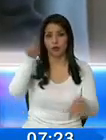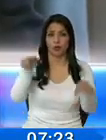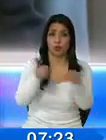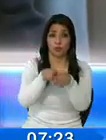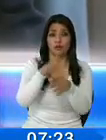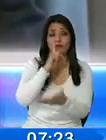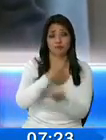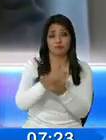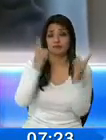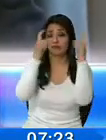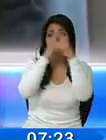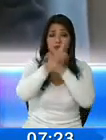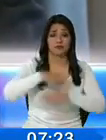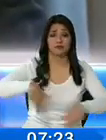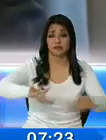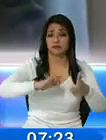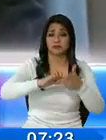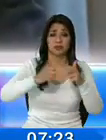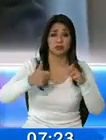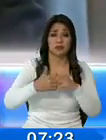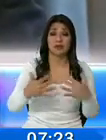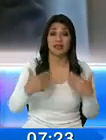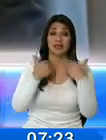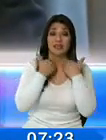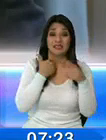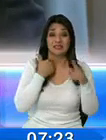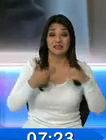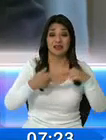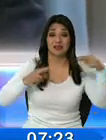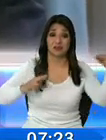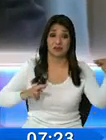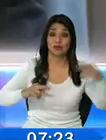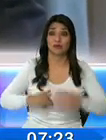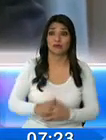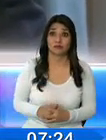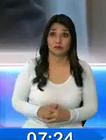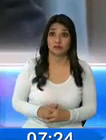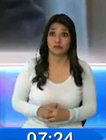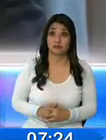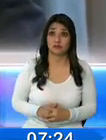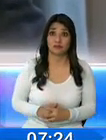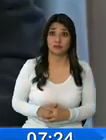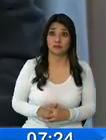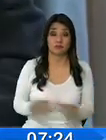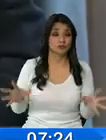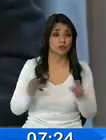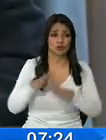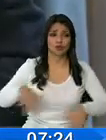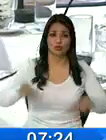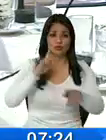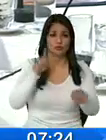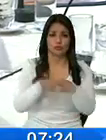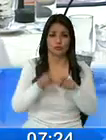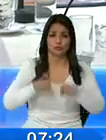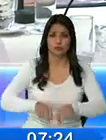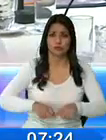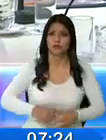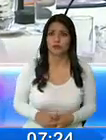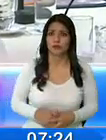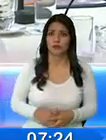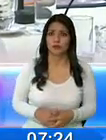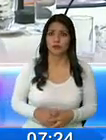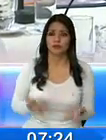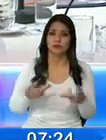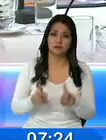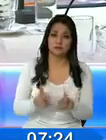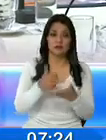la crisis más importante que ha tenido la región, o no va a salir nadie indemne de ella. De otro lado, se buscará